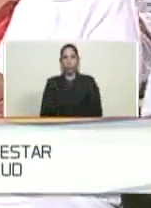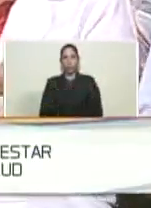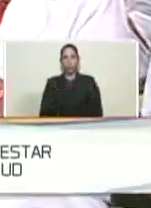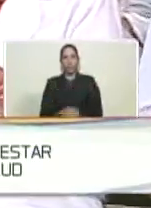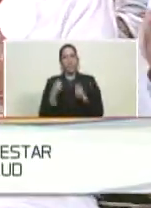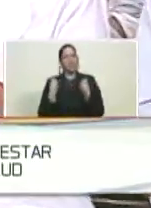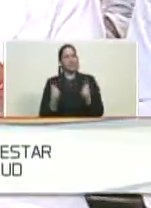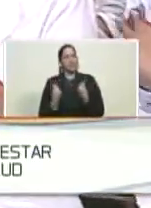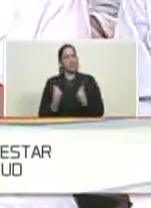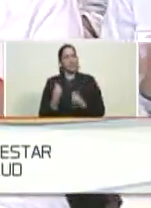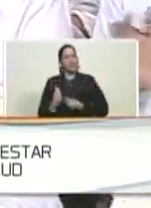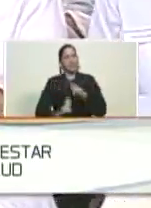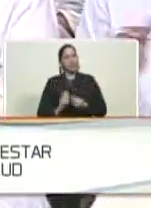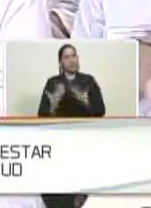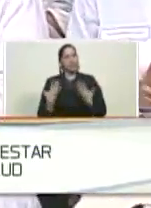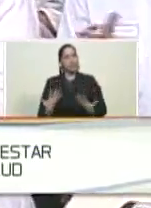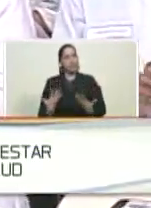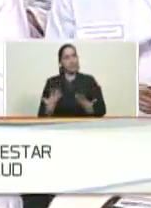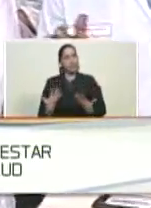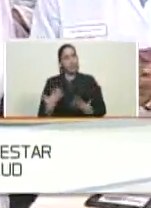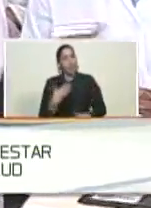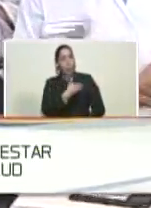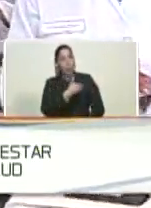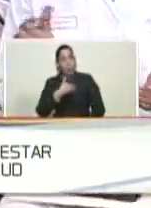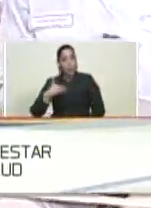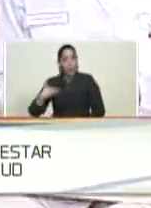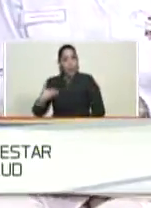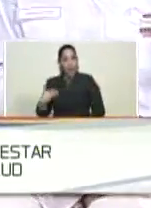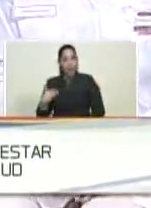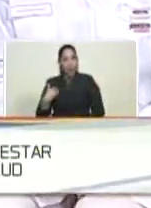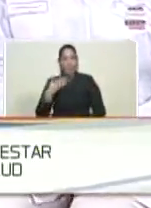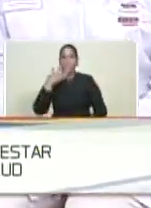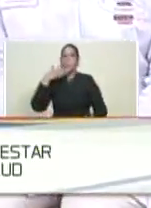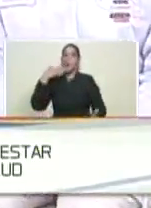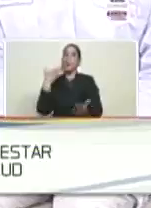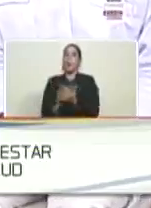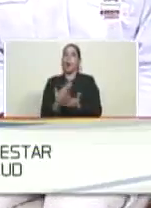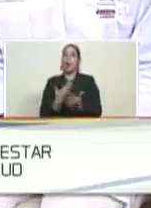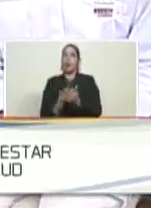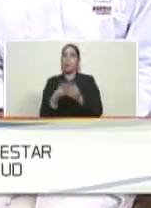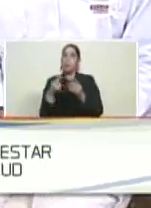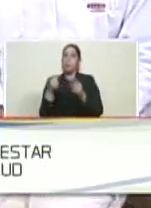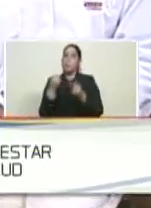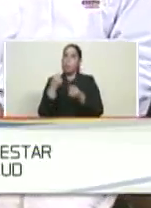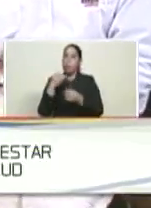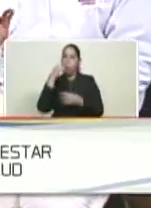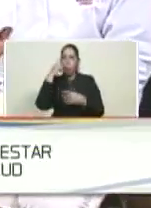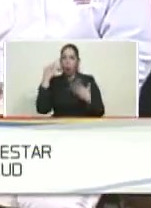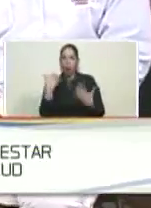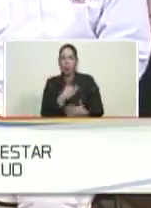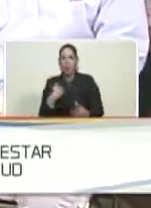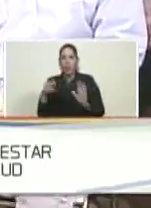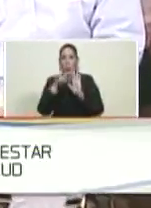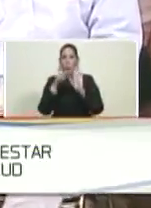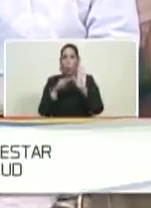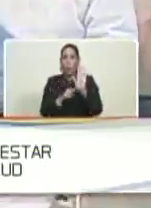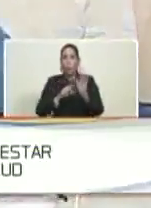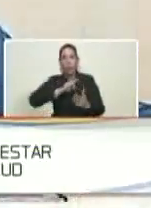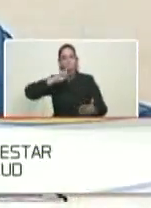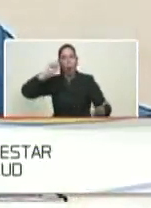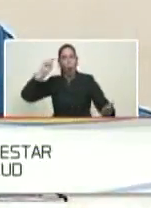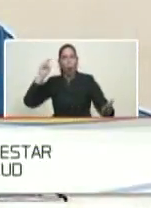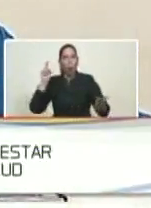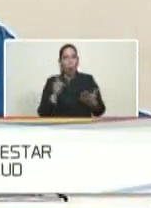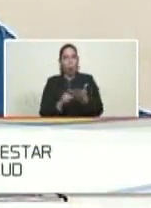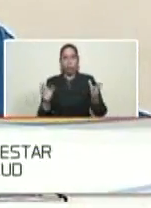se hace eso? Quiero tener opciones, una propuesta. Quiero ver una nómina completa de todo el